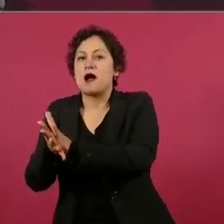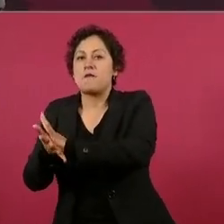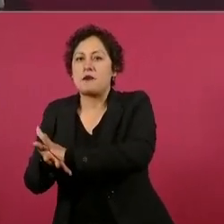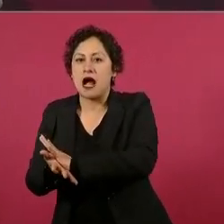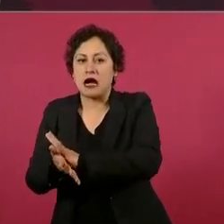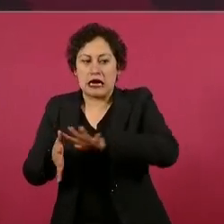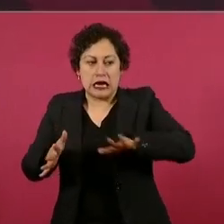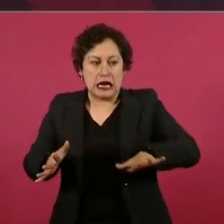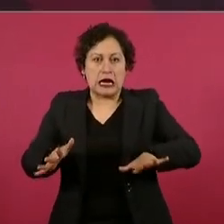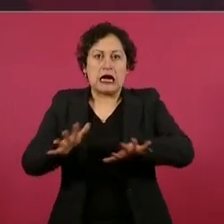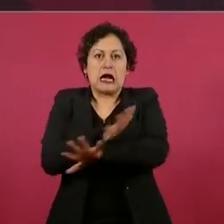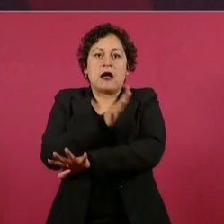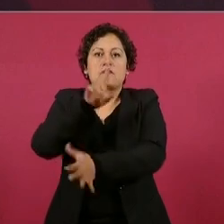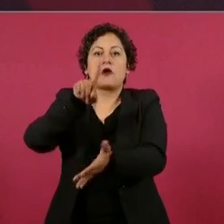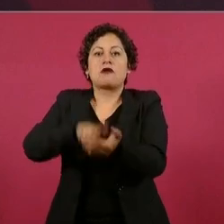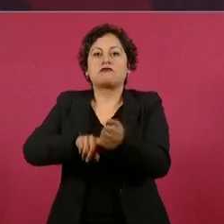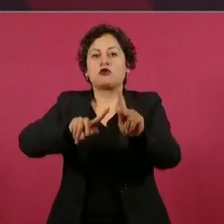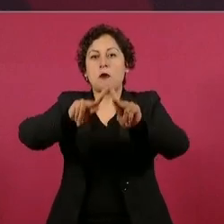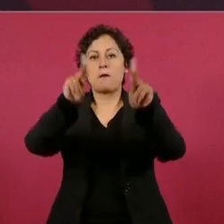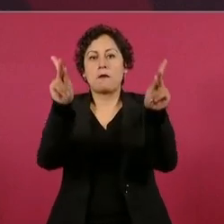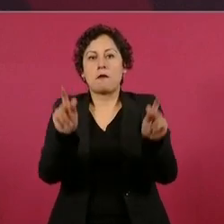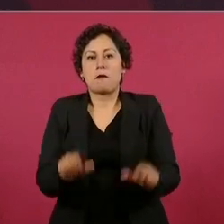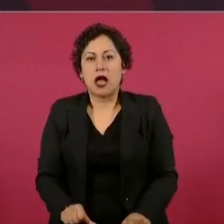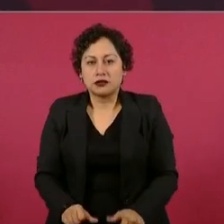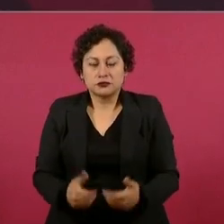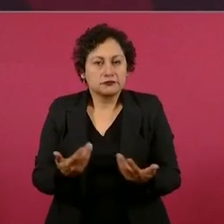Y lo que viene,